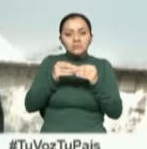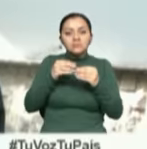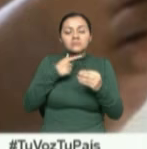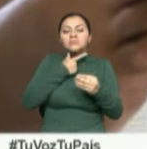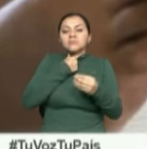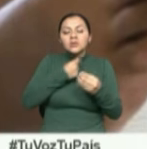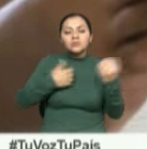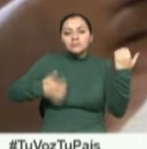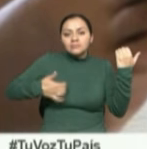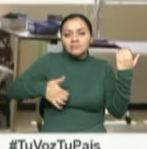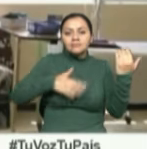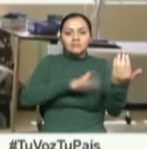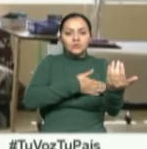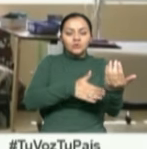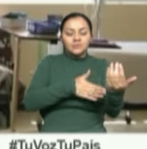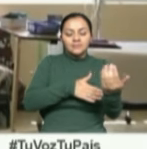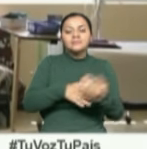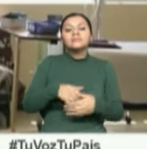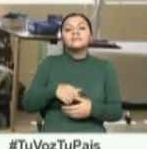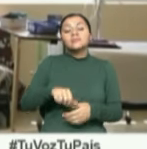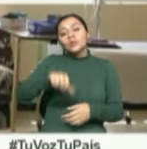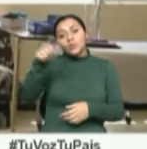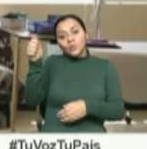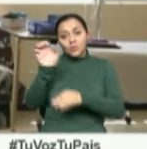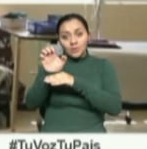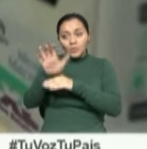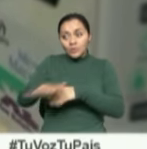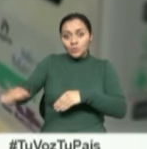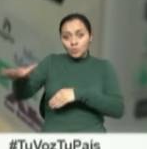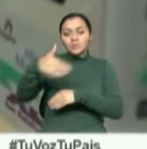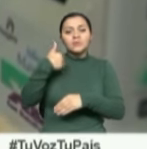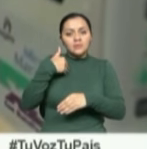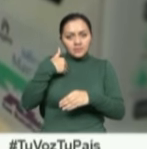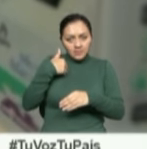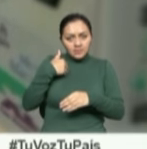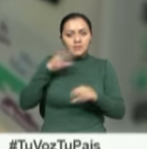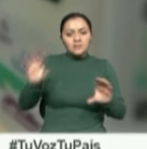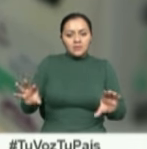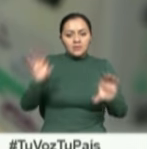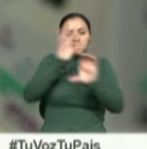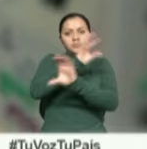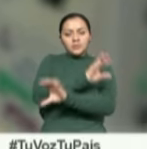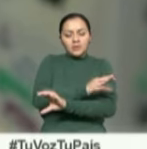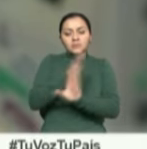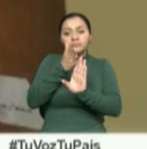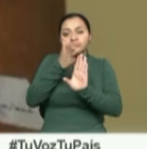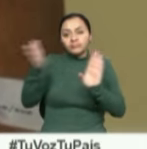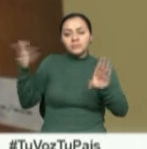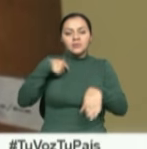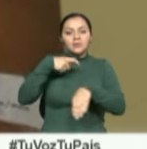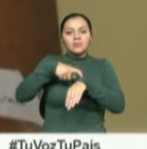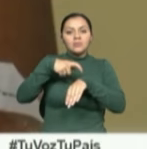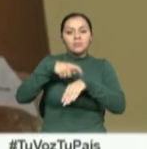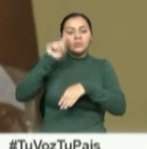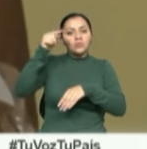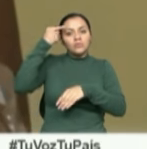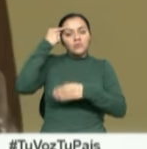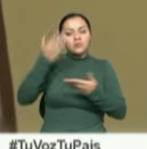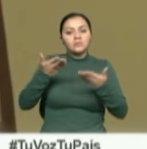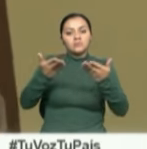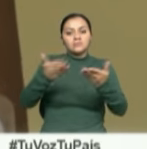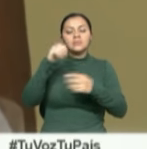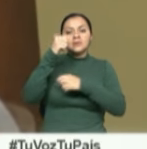músico. Al igual que Diego, más ecuatorianos han accedido a un trasplante de órganos a lo largo de esta década del gobierno de la